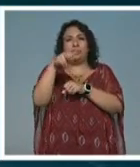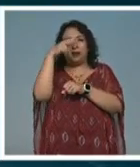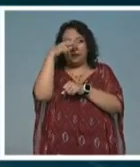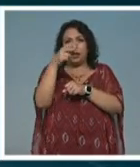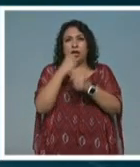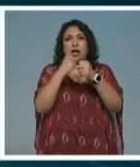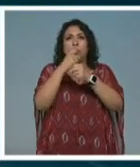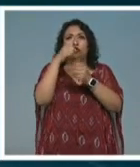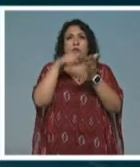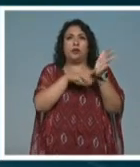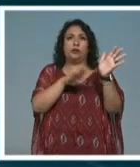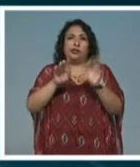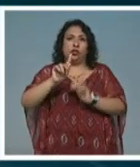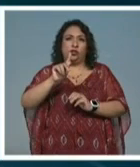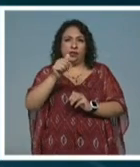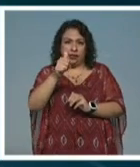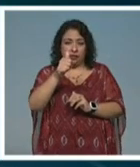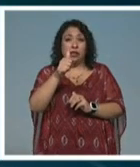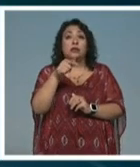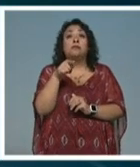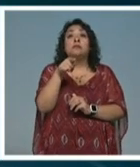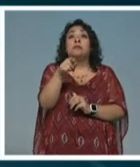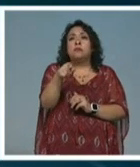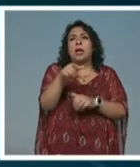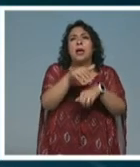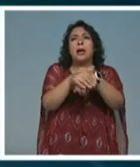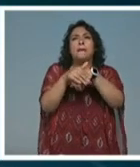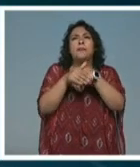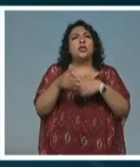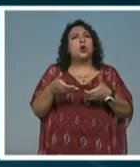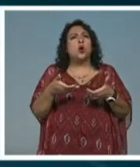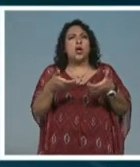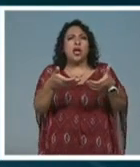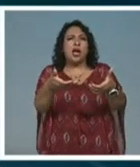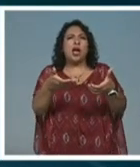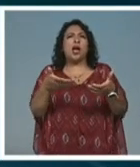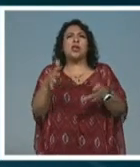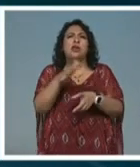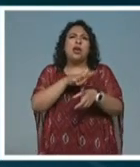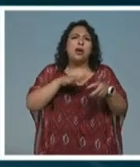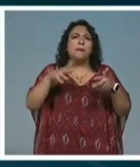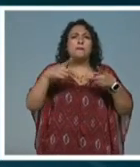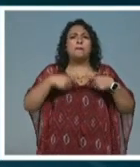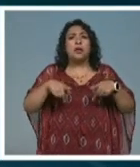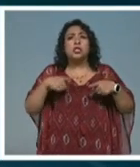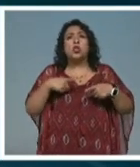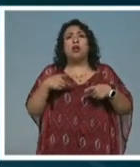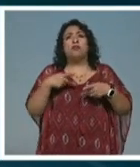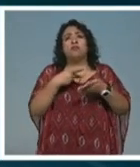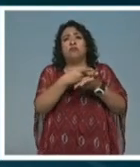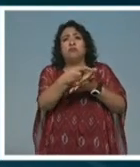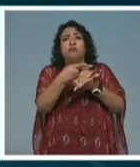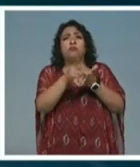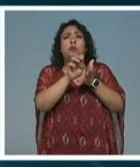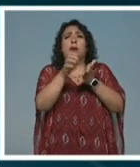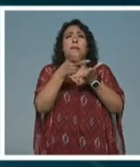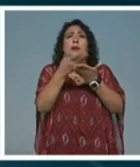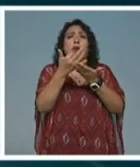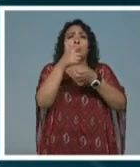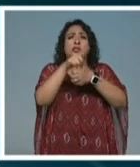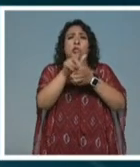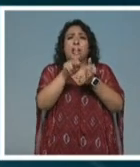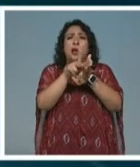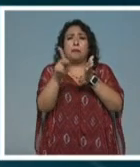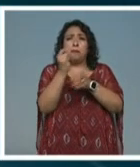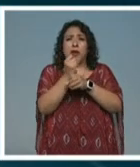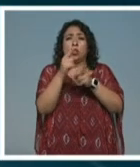en 1976. Considerado el amigo de la calle, la barriada y su gente, recibió distinciones como el Premio Nacional de